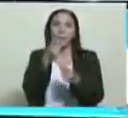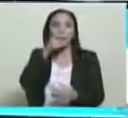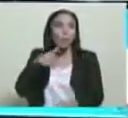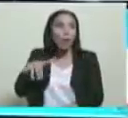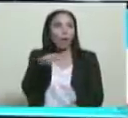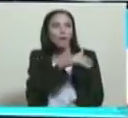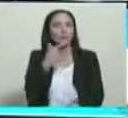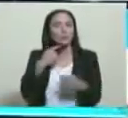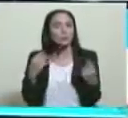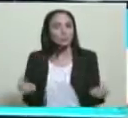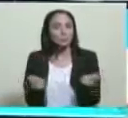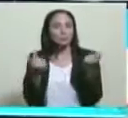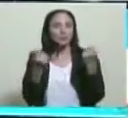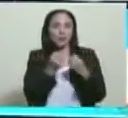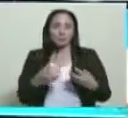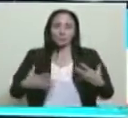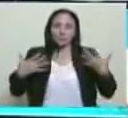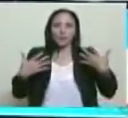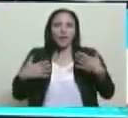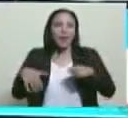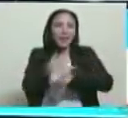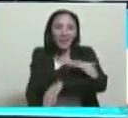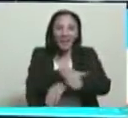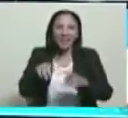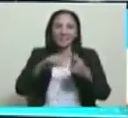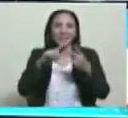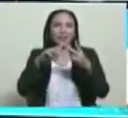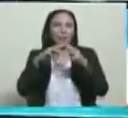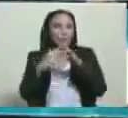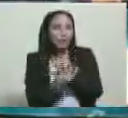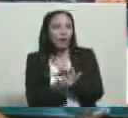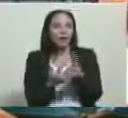juventud hermosa que está en las calles, en las barriadas.